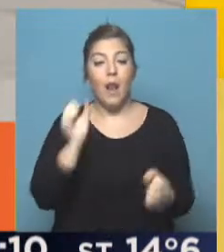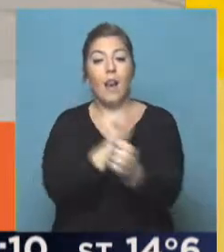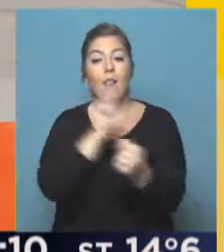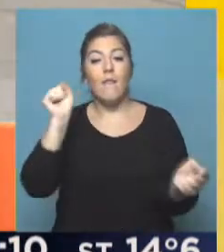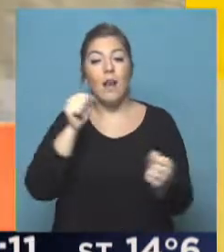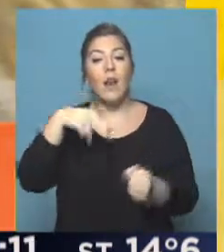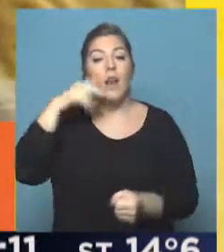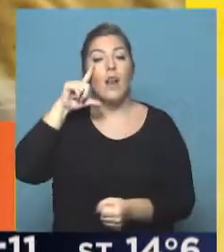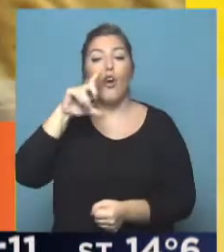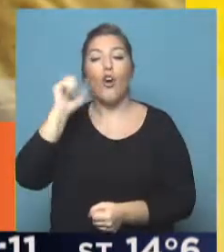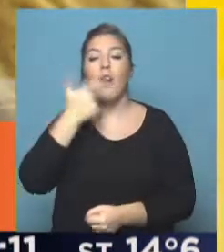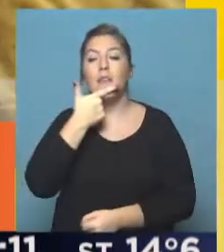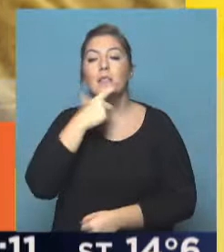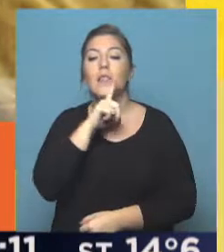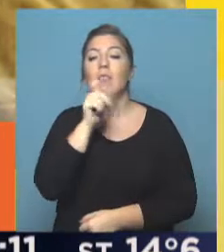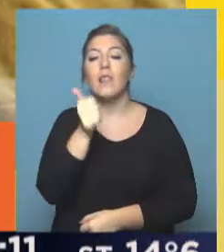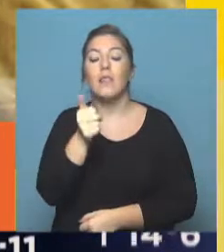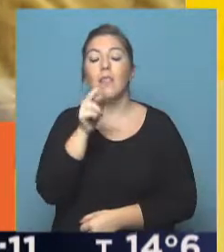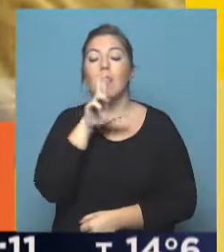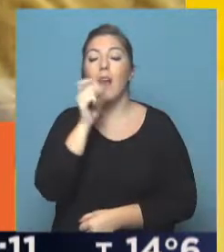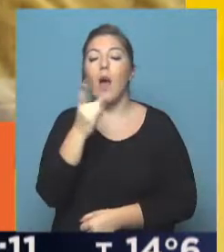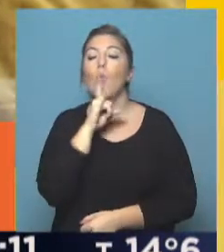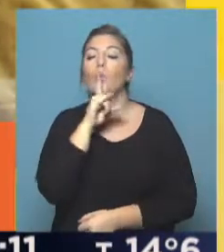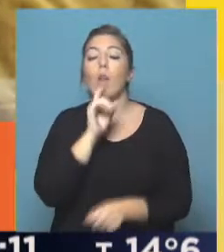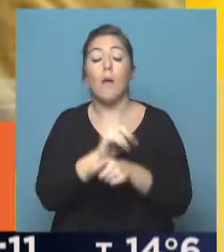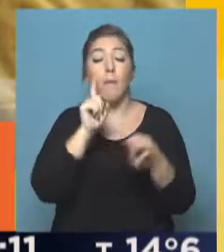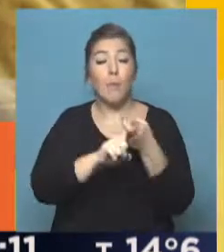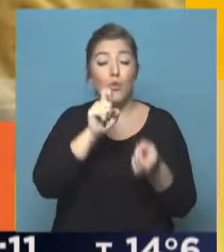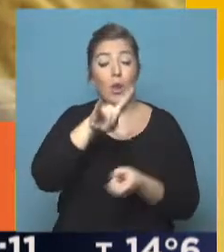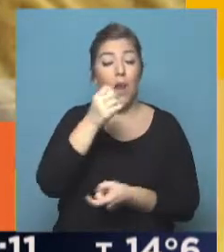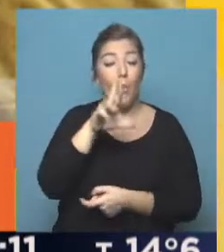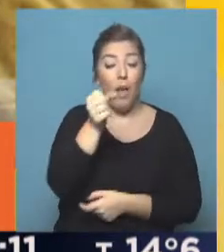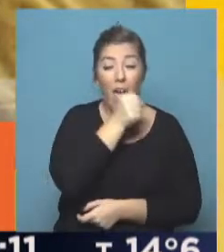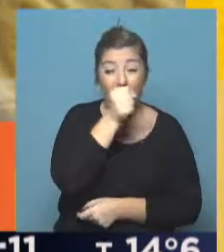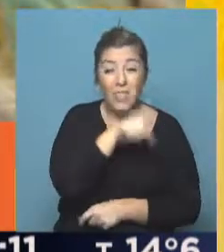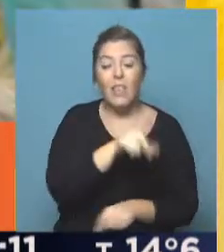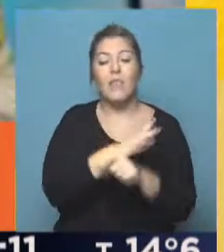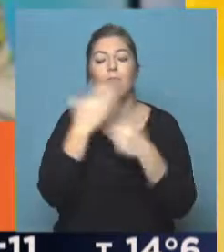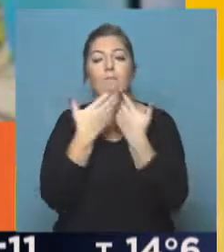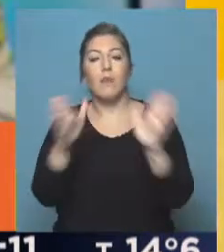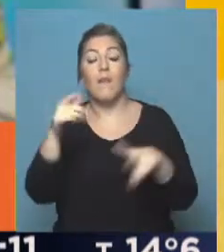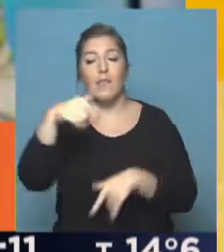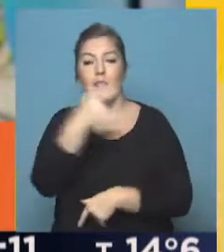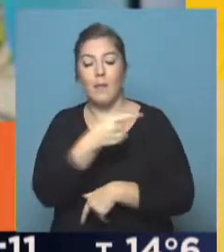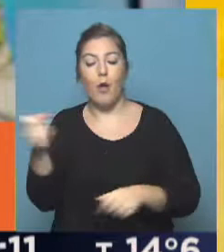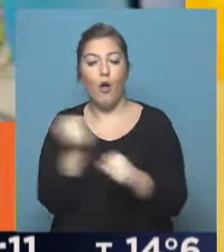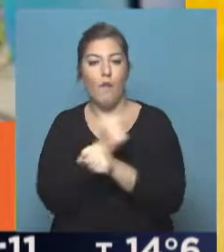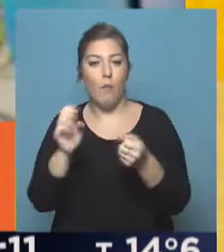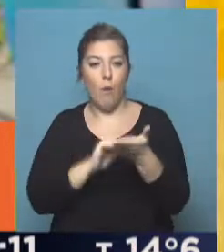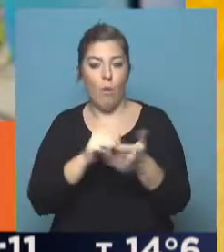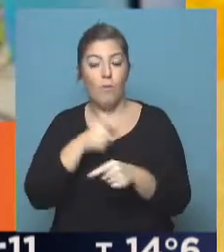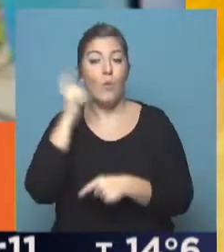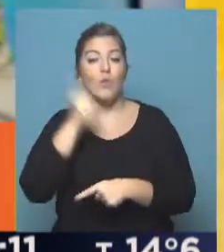Excarcelan a Nicolás Trott. El marido de Laura Miller quedará libre esta semana. Lo confirmó la defensa. Está acusado por el